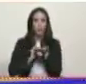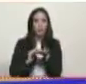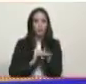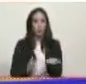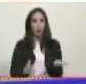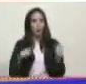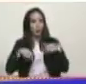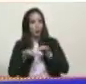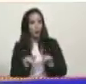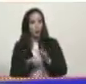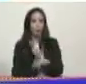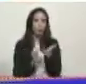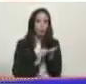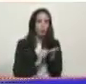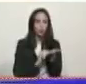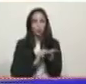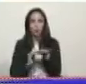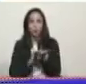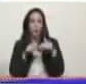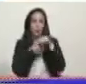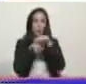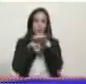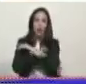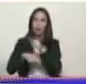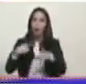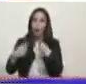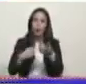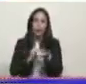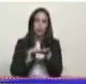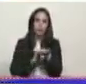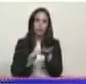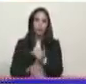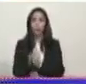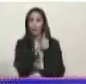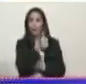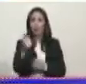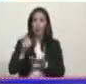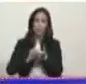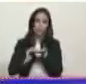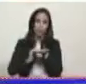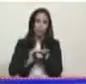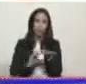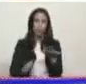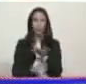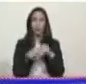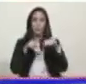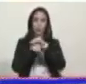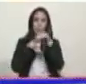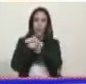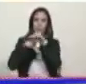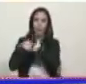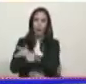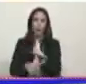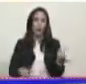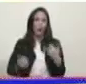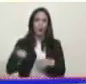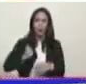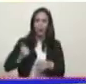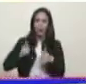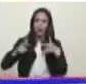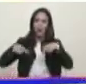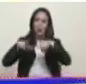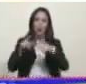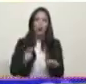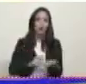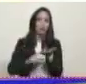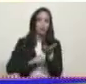aquí, un problema allá, un problema. Todos los días, ministro, todos los días, en las catacumbas, todos los días resolvemos